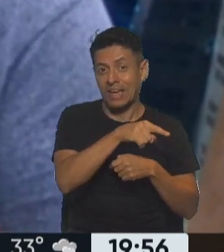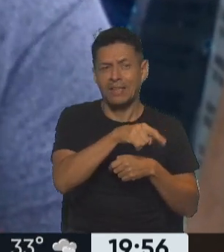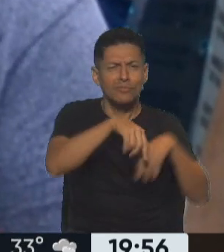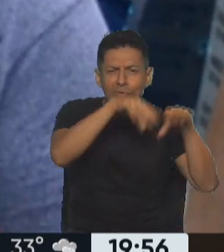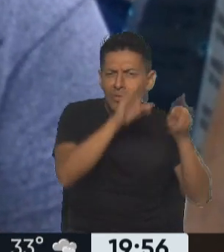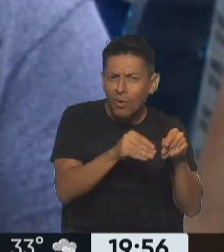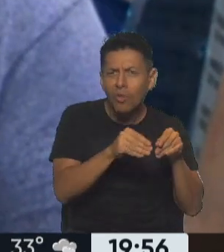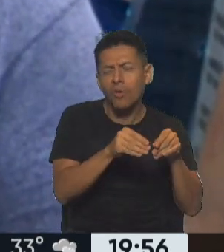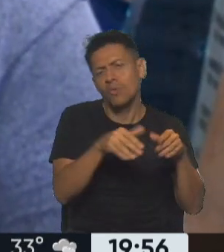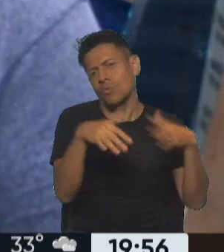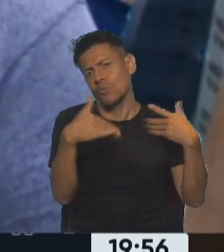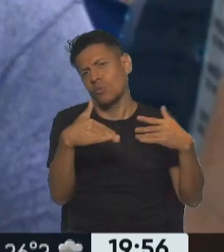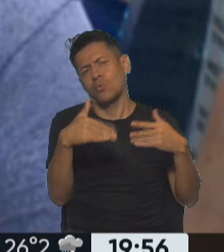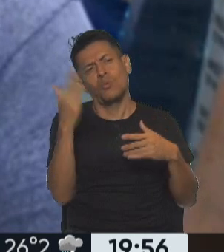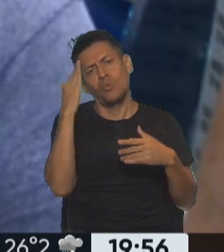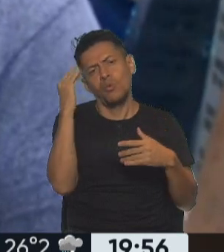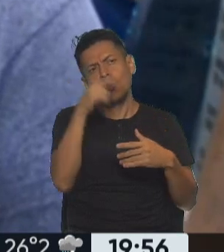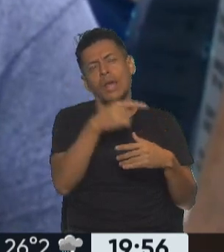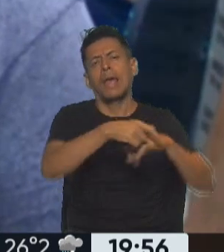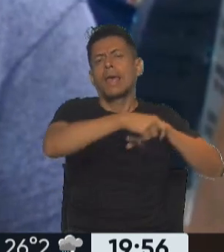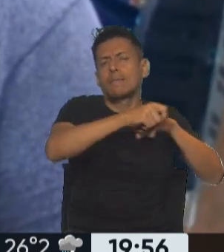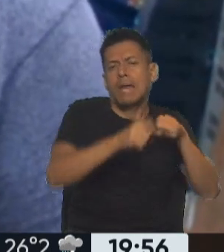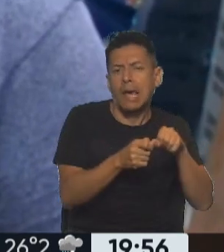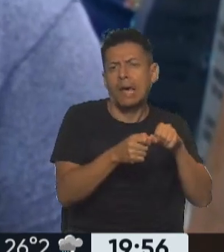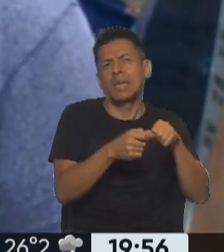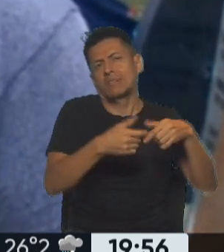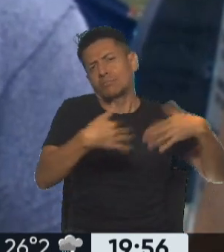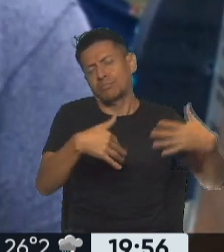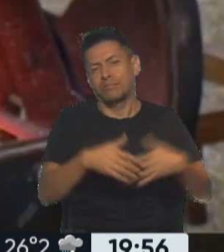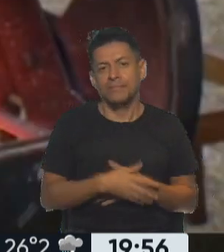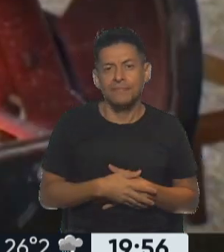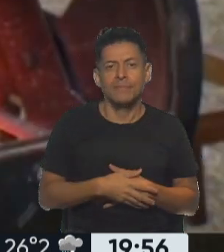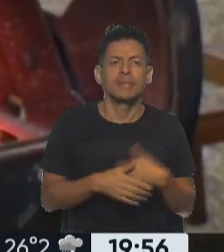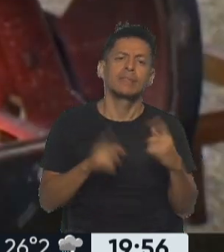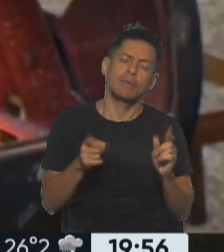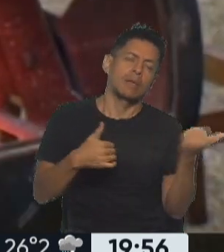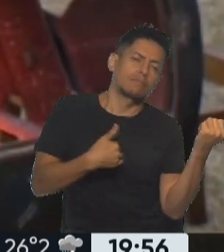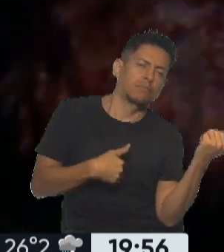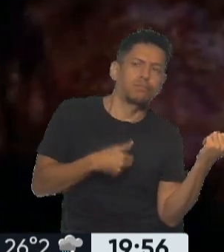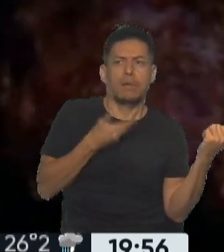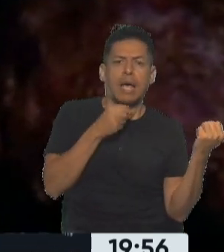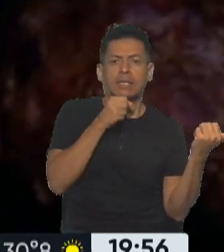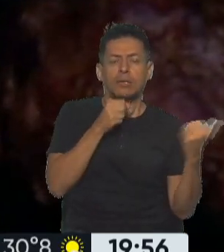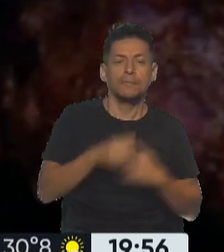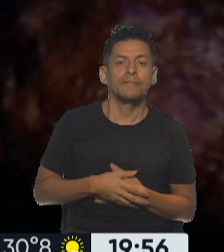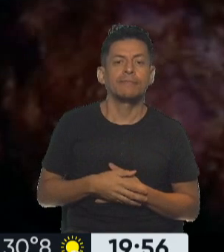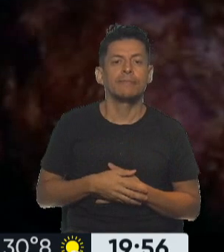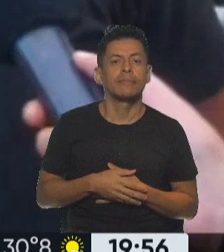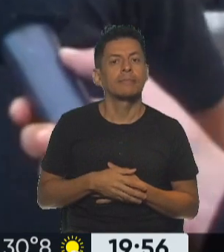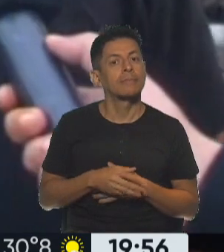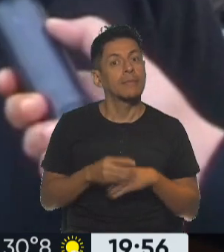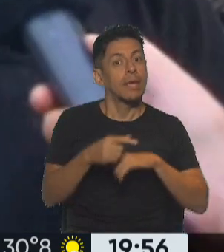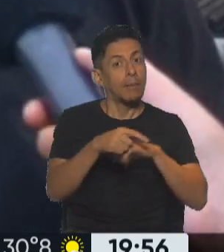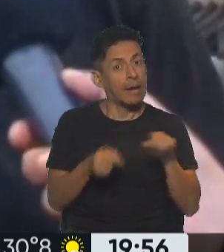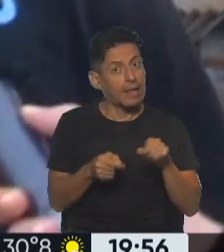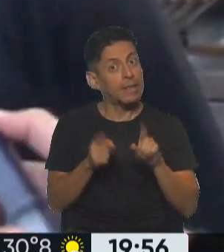grande que tenemos, los santiagueños, de las empanadas. Y bueno, ¿qué más decir, el guitarrero y cantor? No todos son empanadas acá, ¿no? Hay un poquito